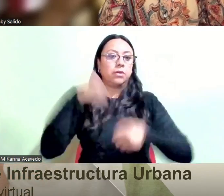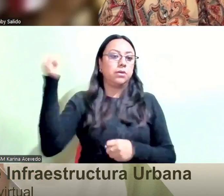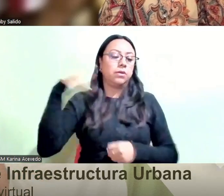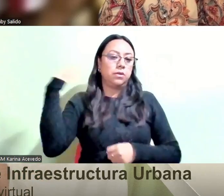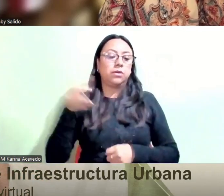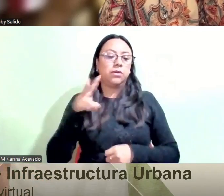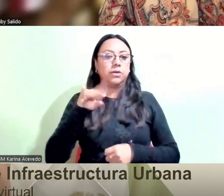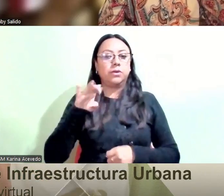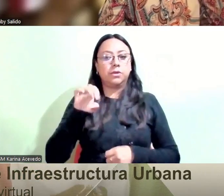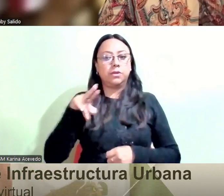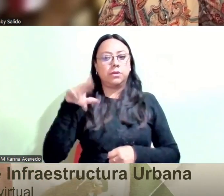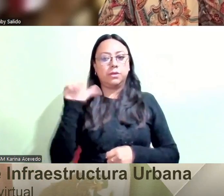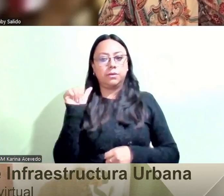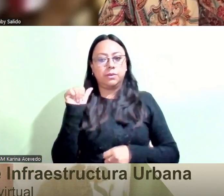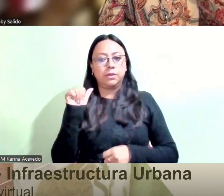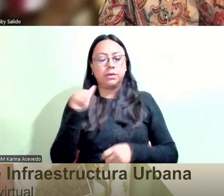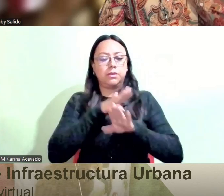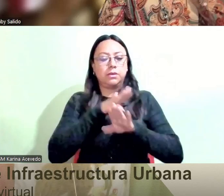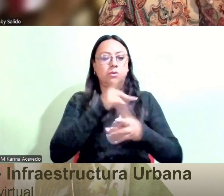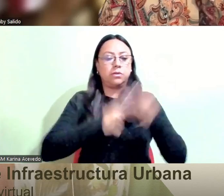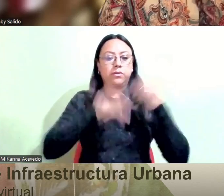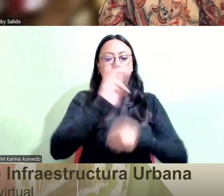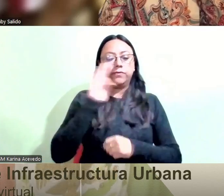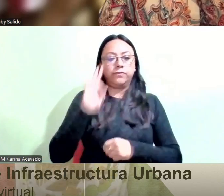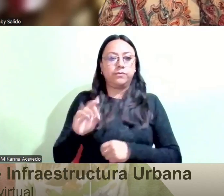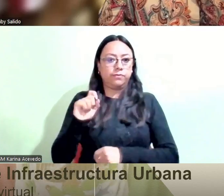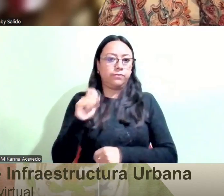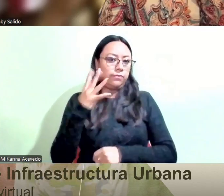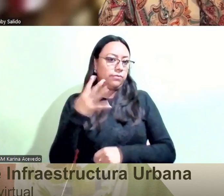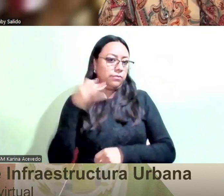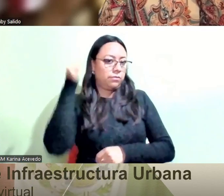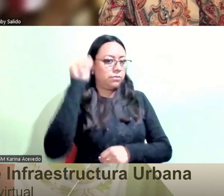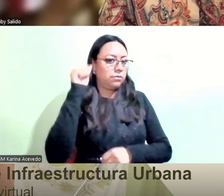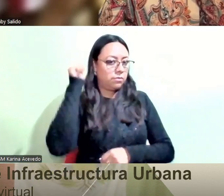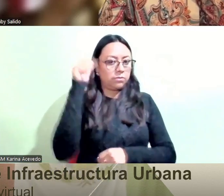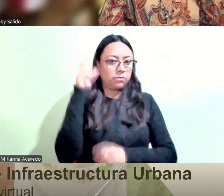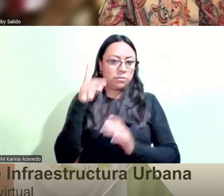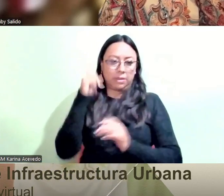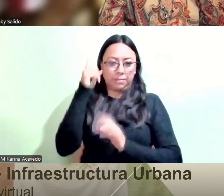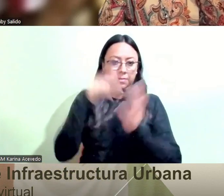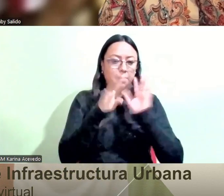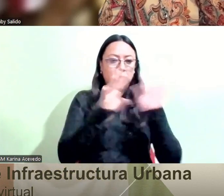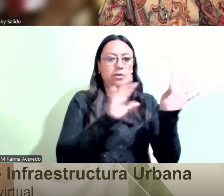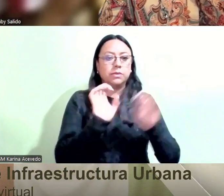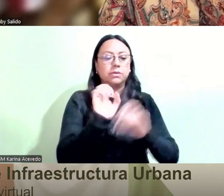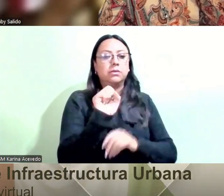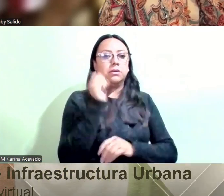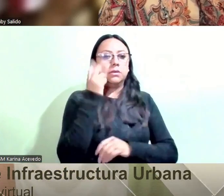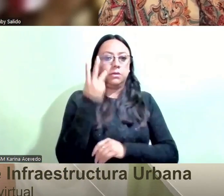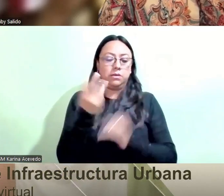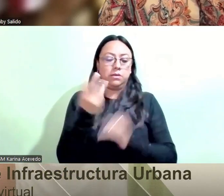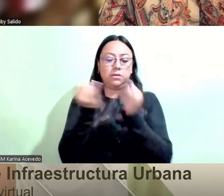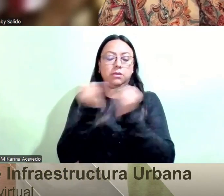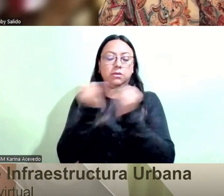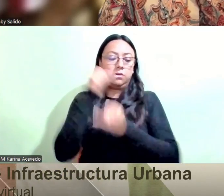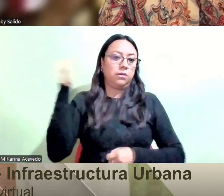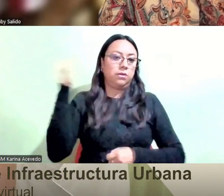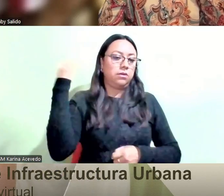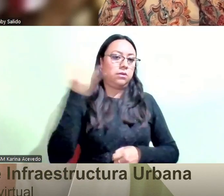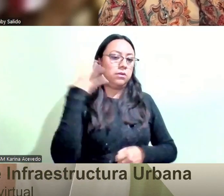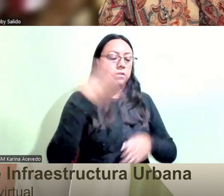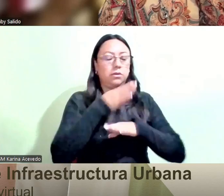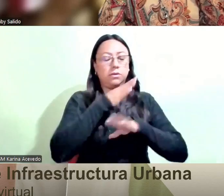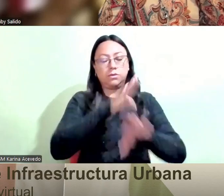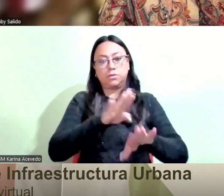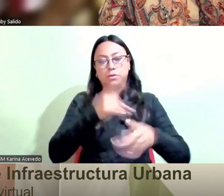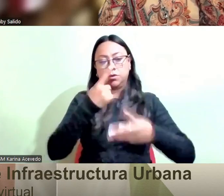Relaciones Consulares de fecha 24 de abril de 1963, así como la Convención de Viena sobre Relaciones Diplomáticas, de las